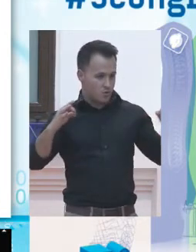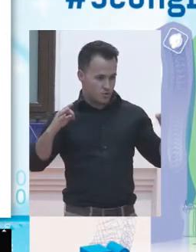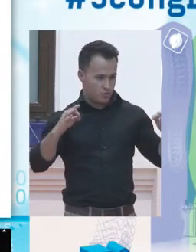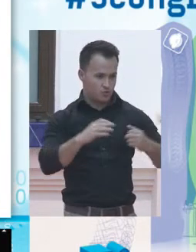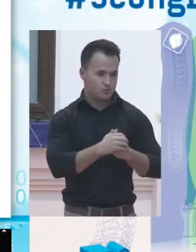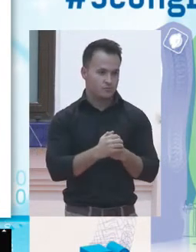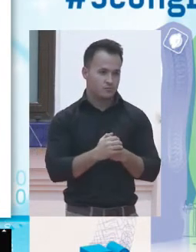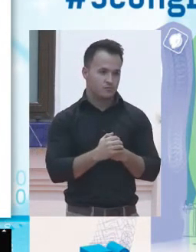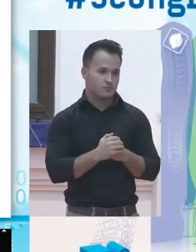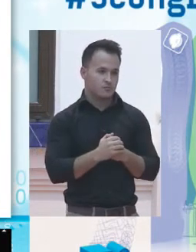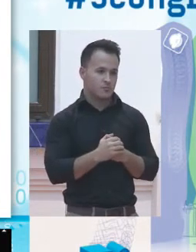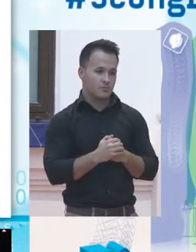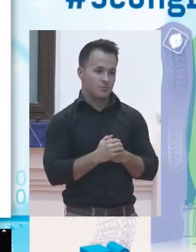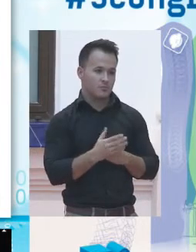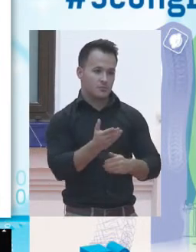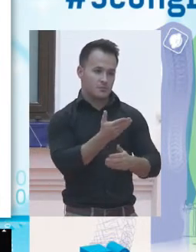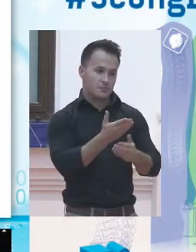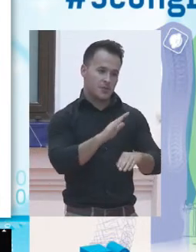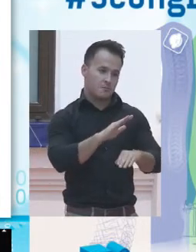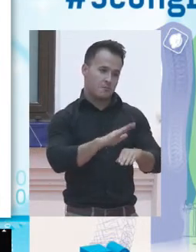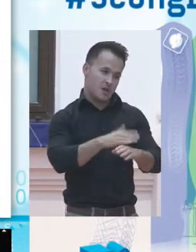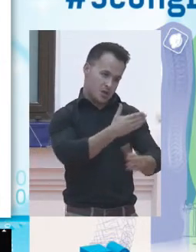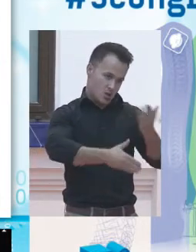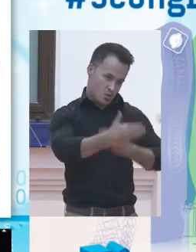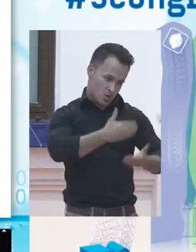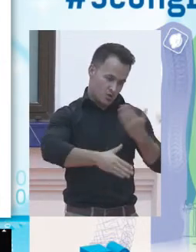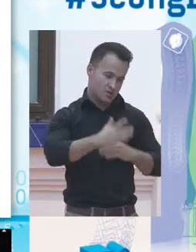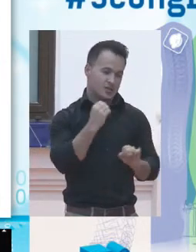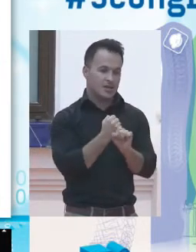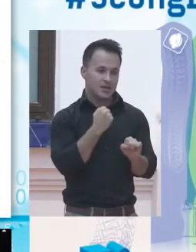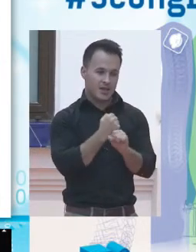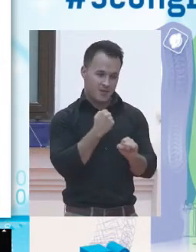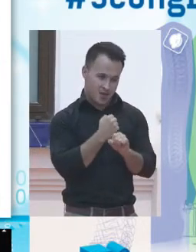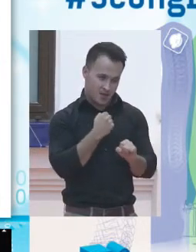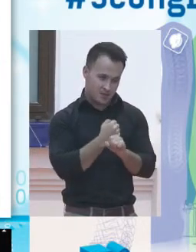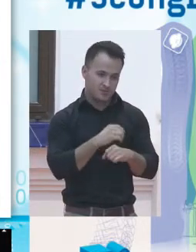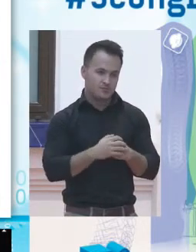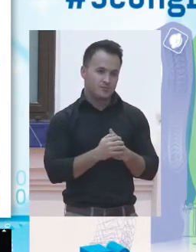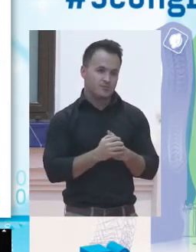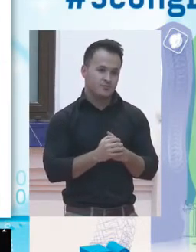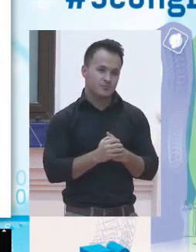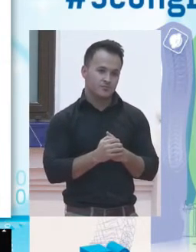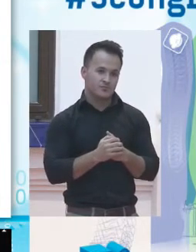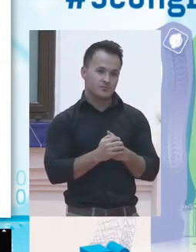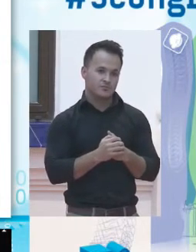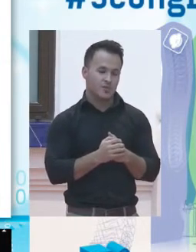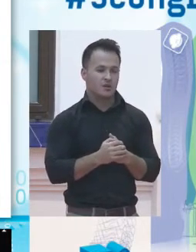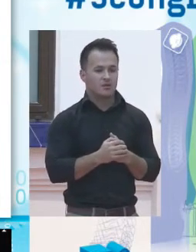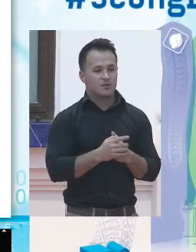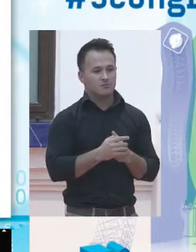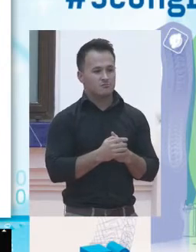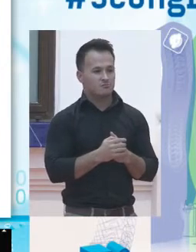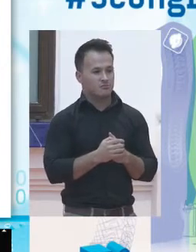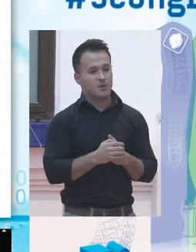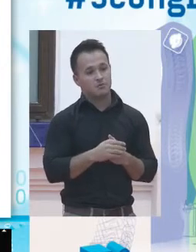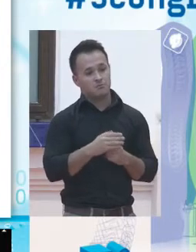los dos. Desde el año 2000 hacemos todos. Ahora estamos trabajando de hecho, en Tokio 2020. Estamos preparando ya Tokio 2020, aparte de